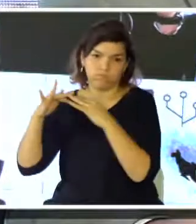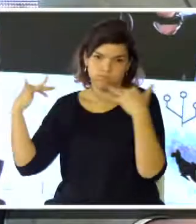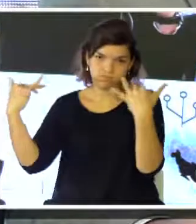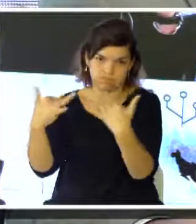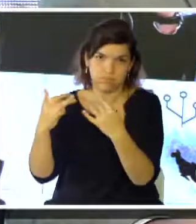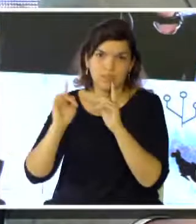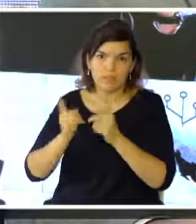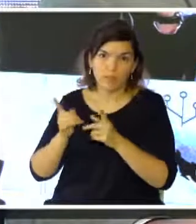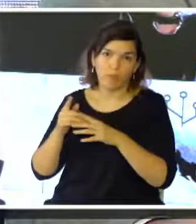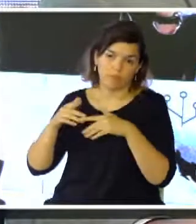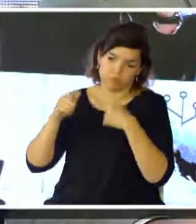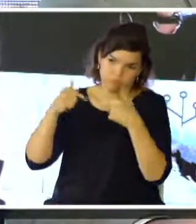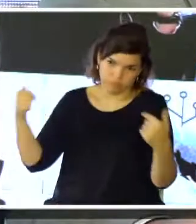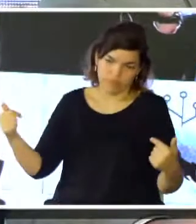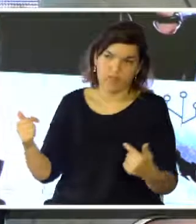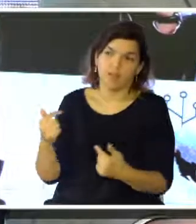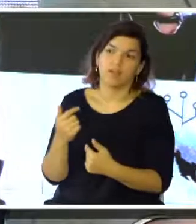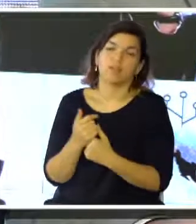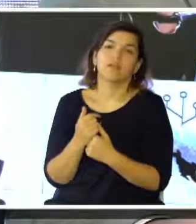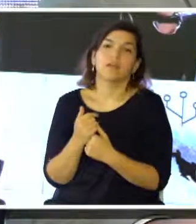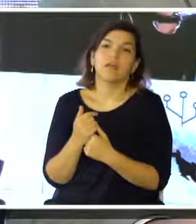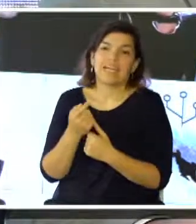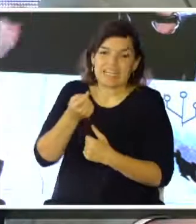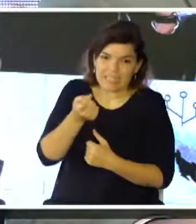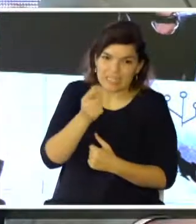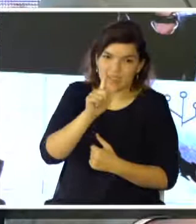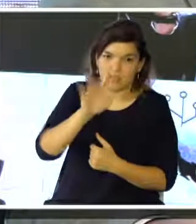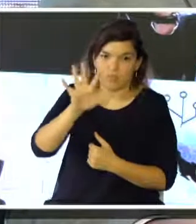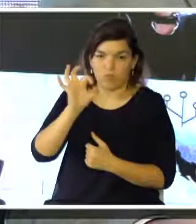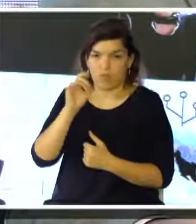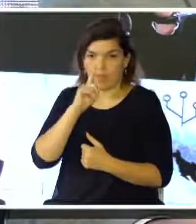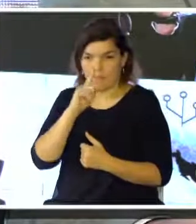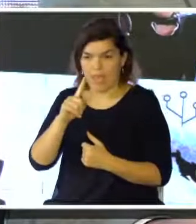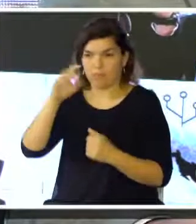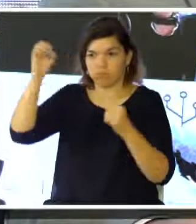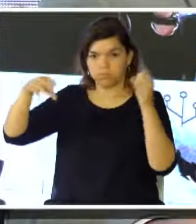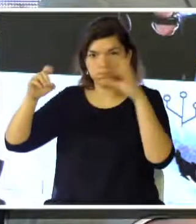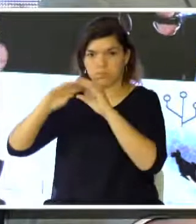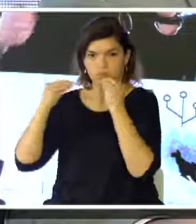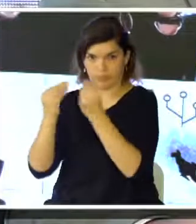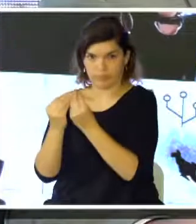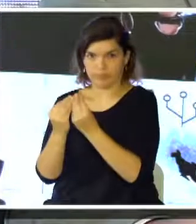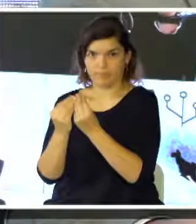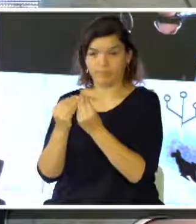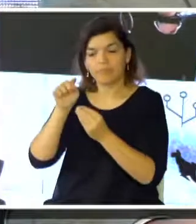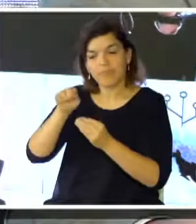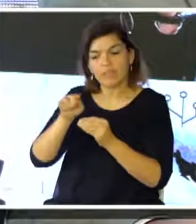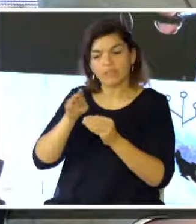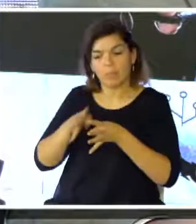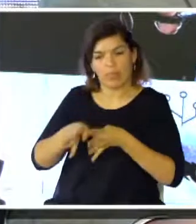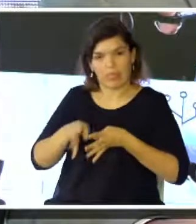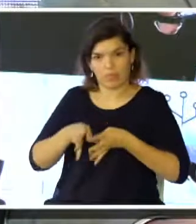con todo lo que eso significa vamos a tener casi 150.000 luminarias leds y ese mantenimiento